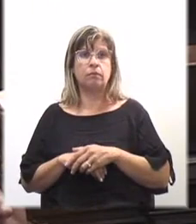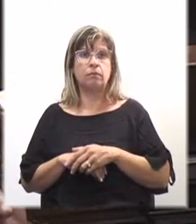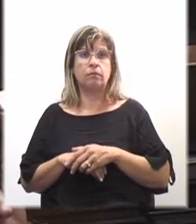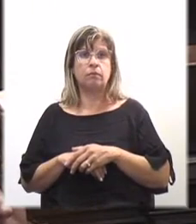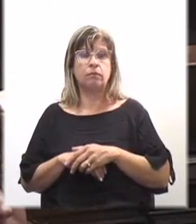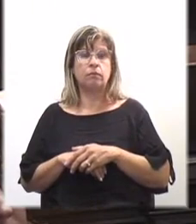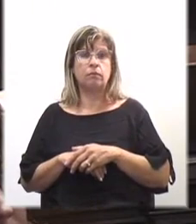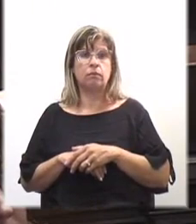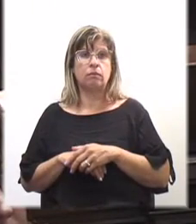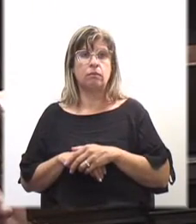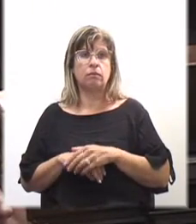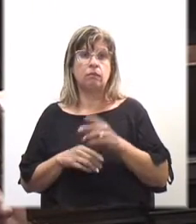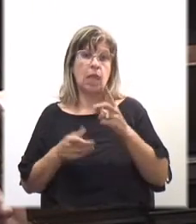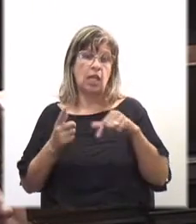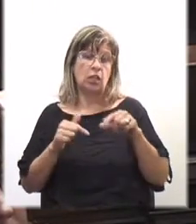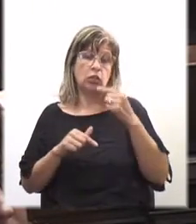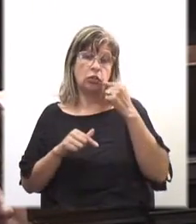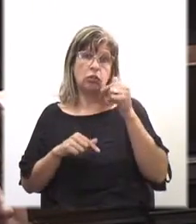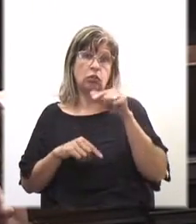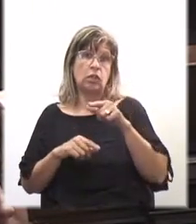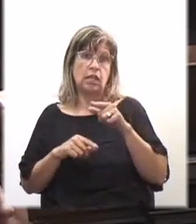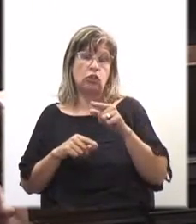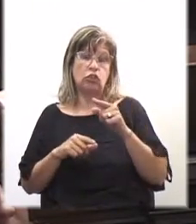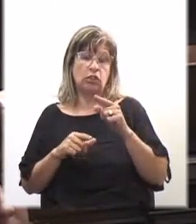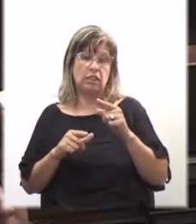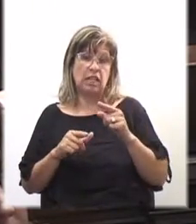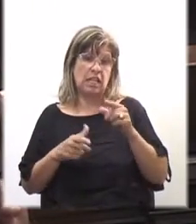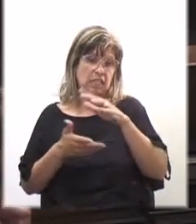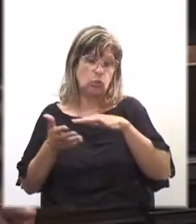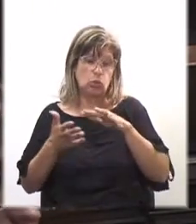Es decir que en el concierto internacional,